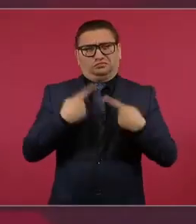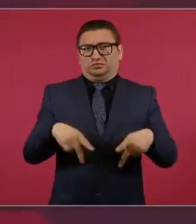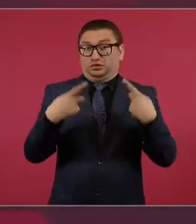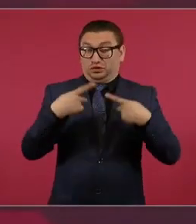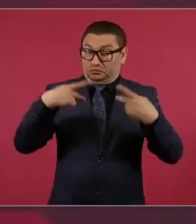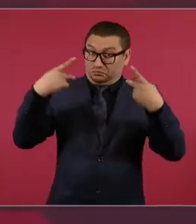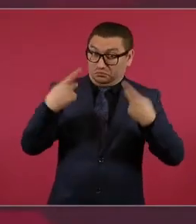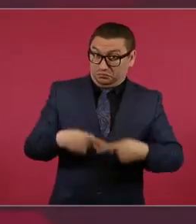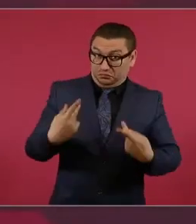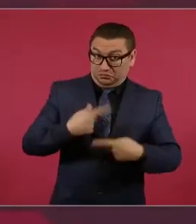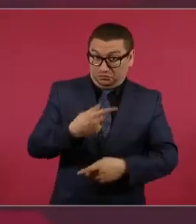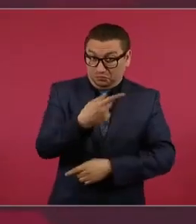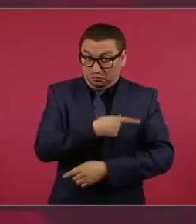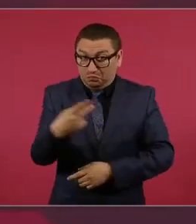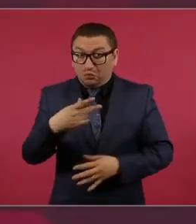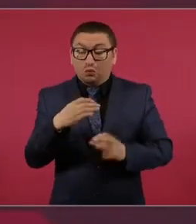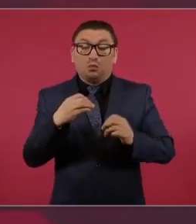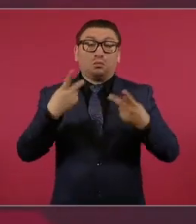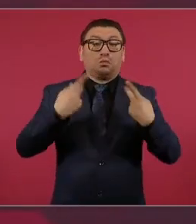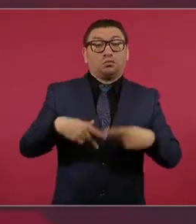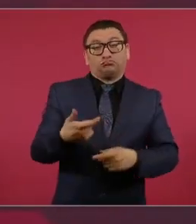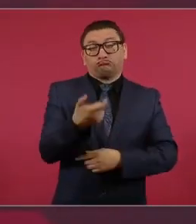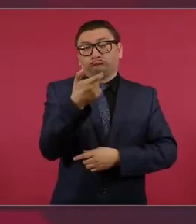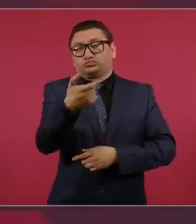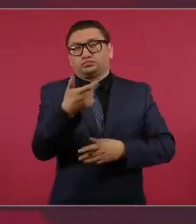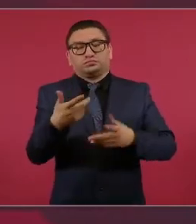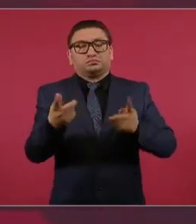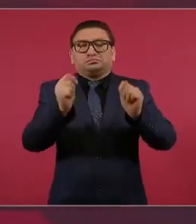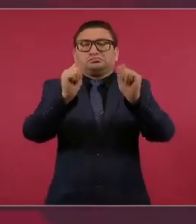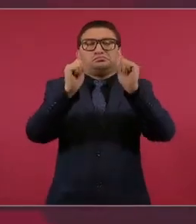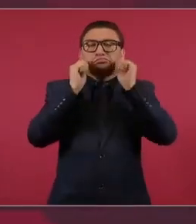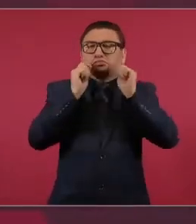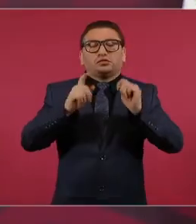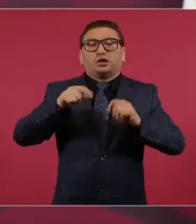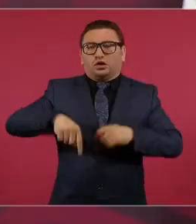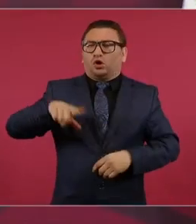para pobres y no les cuesta